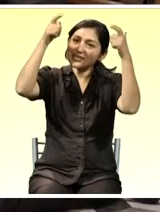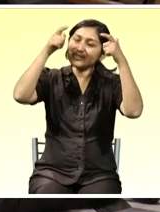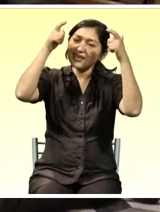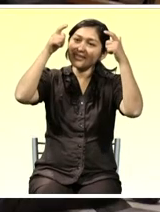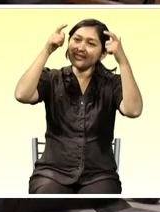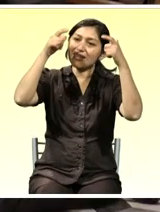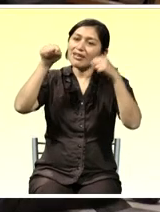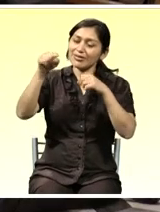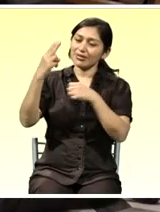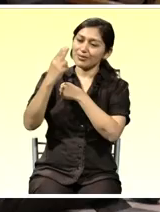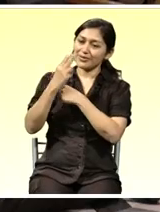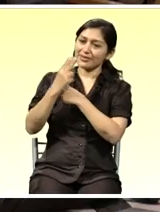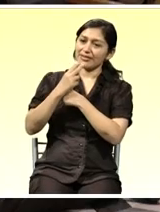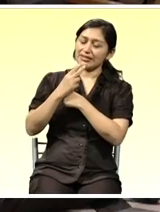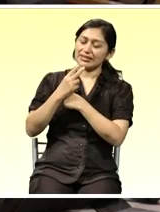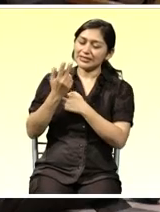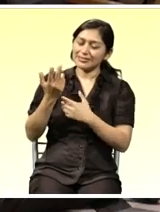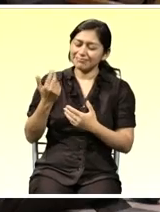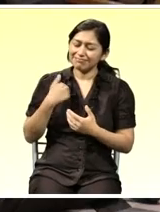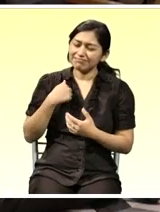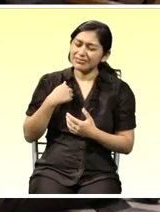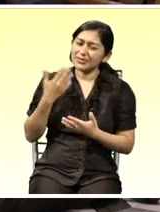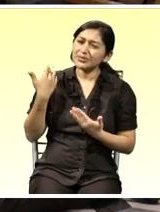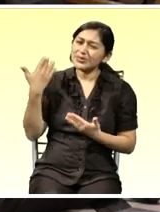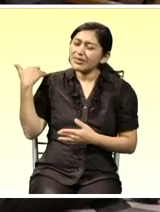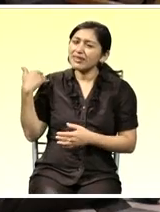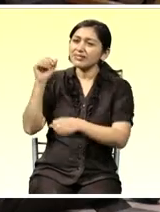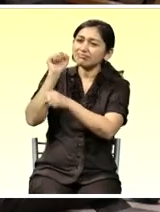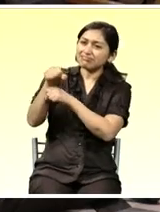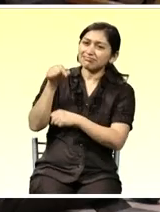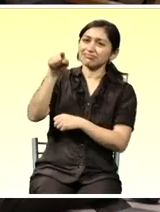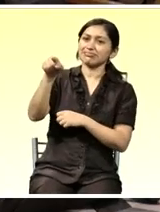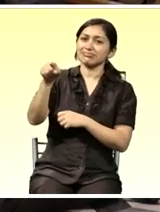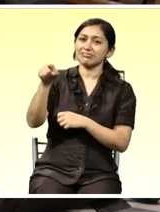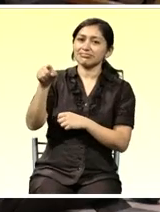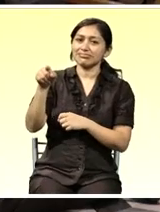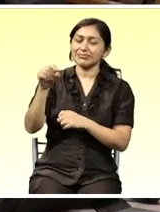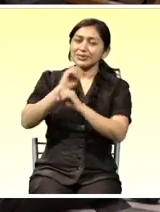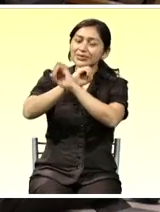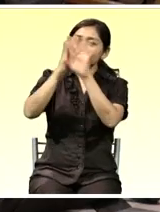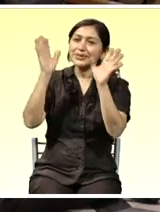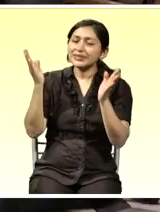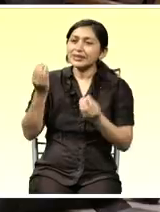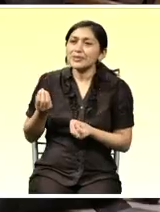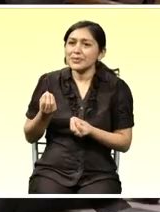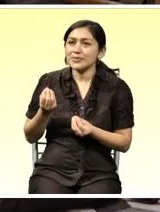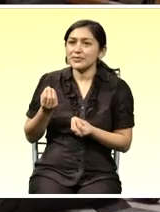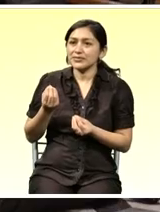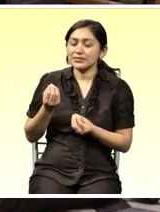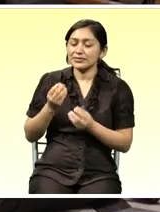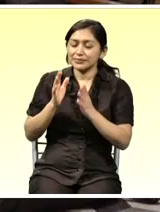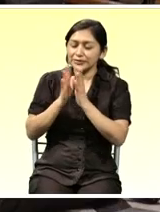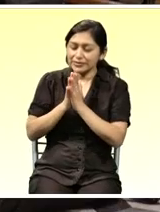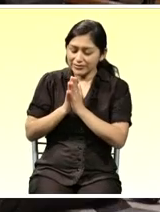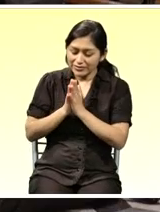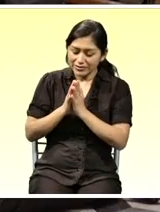protectora, me atreví a ofenderte y a despreciar tu gloria. Que que purificada mi alma